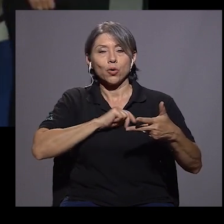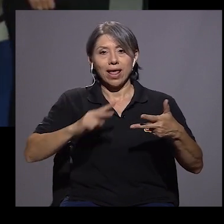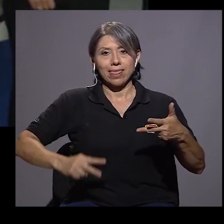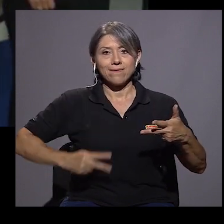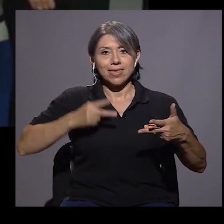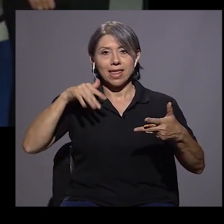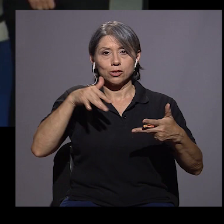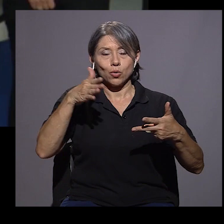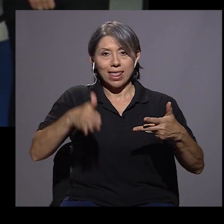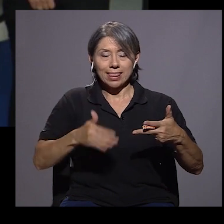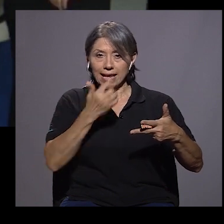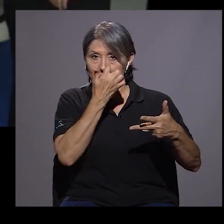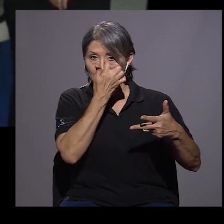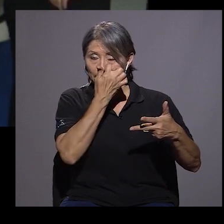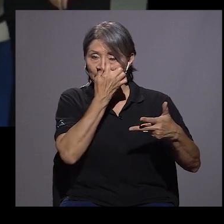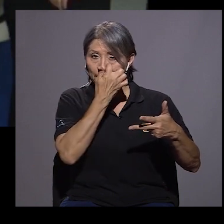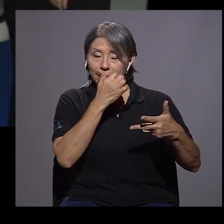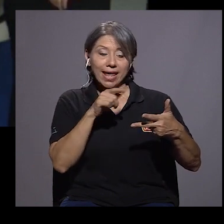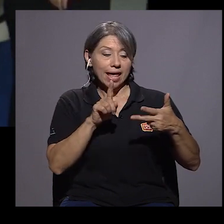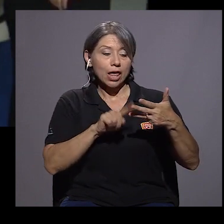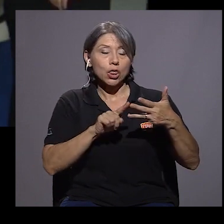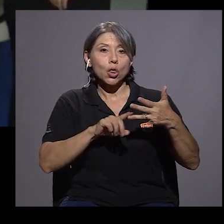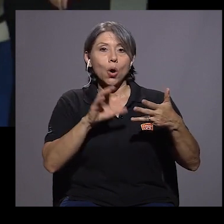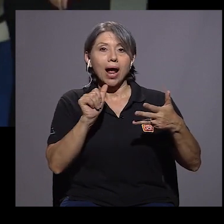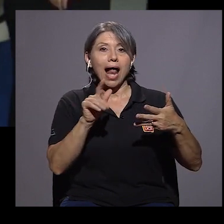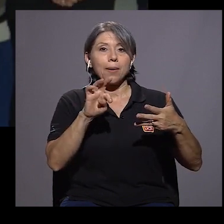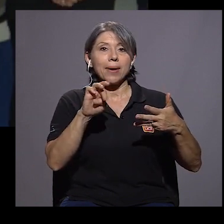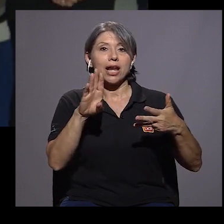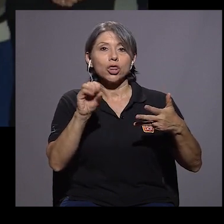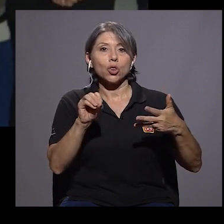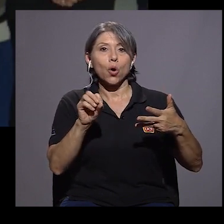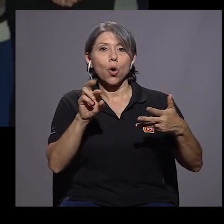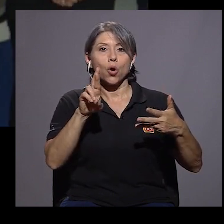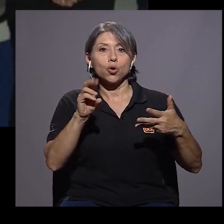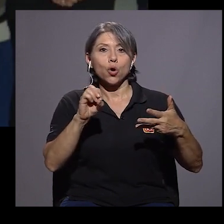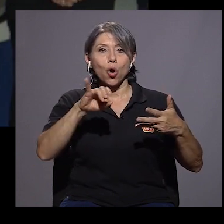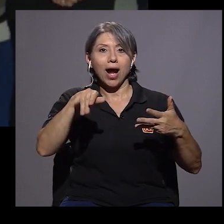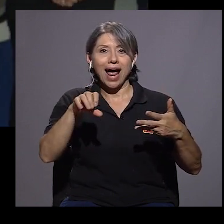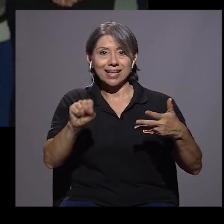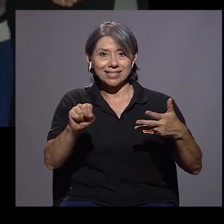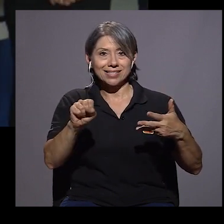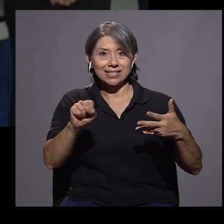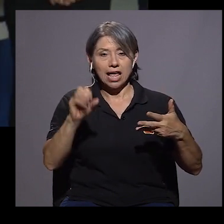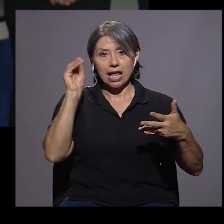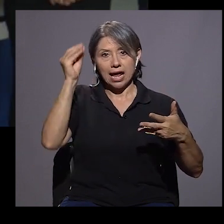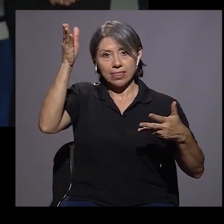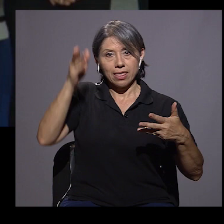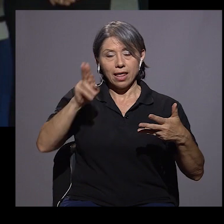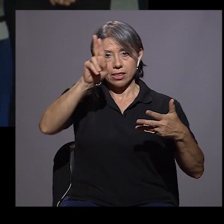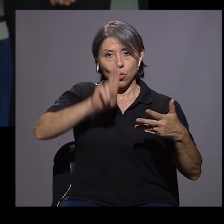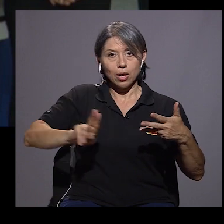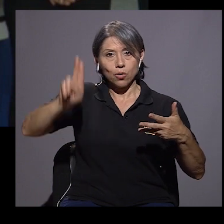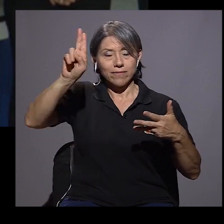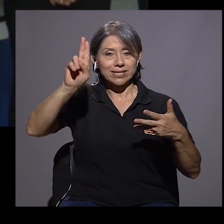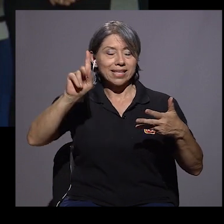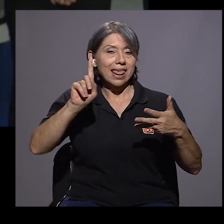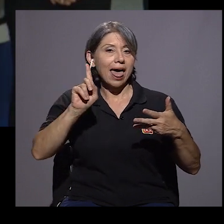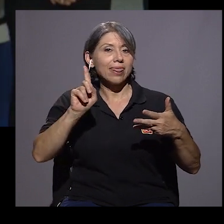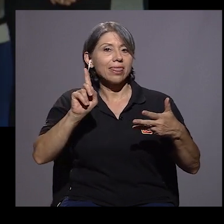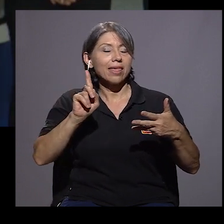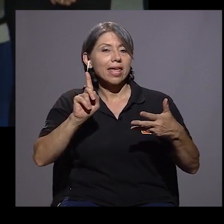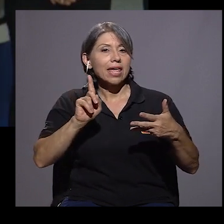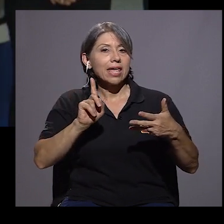la vicerrectora de Vida Estudiantil, así como por don Alberto Rojas, que